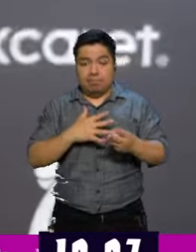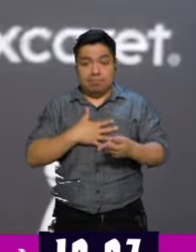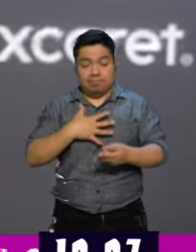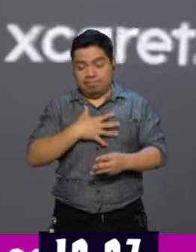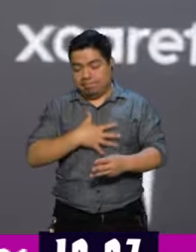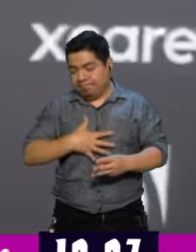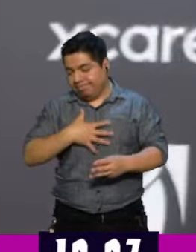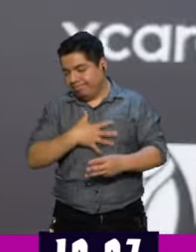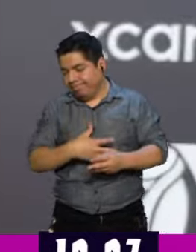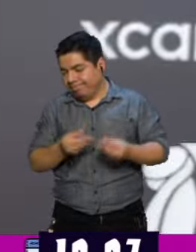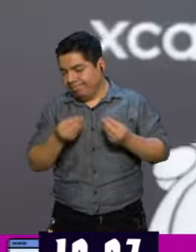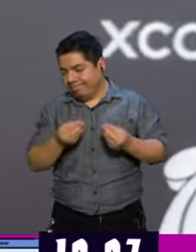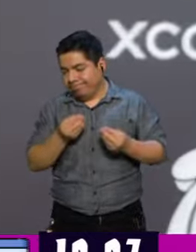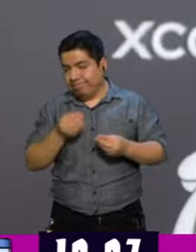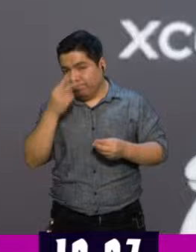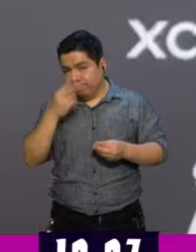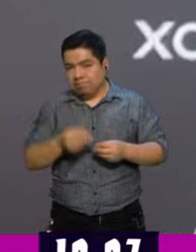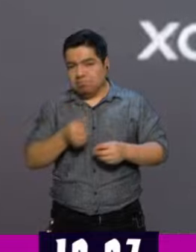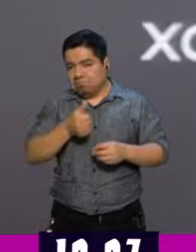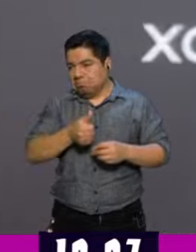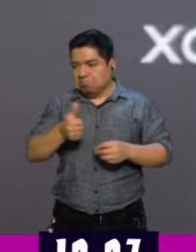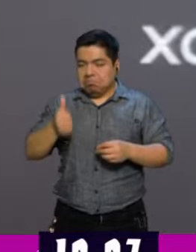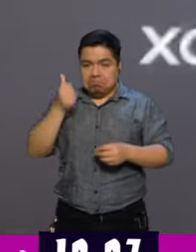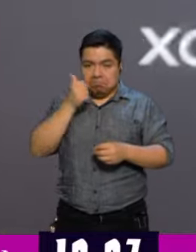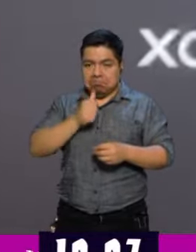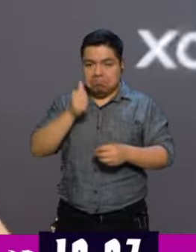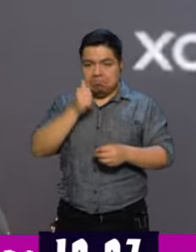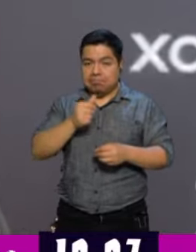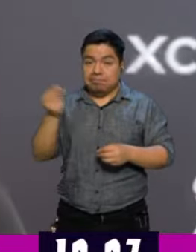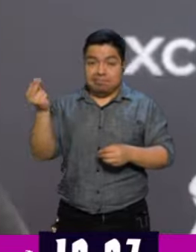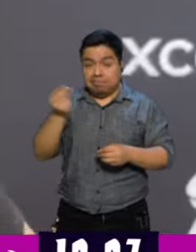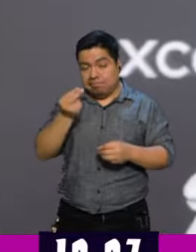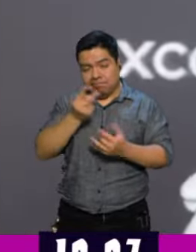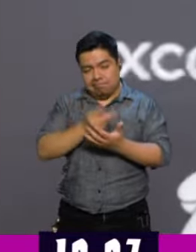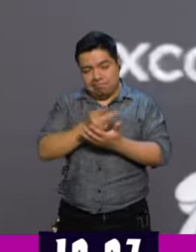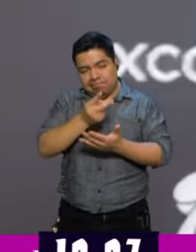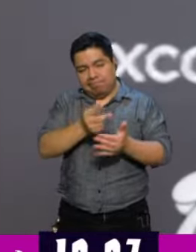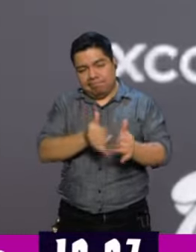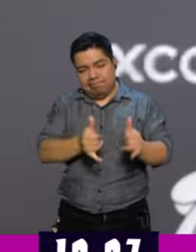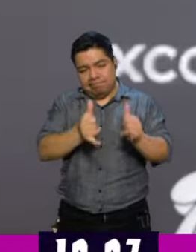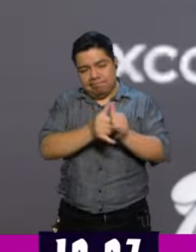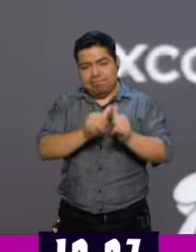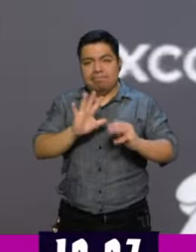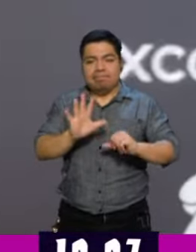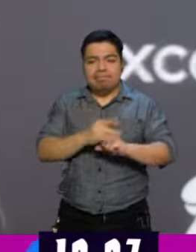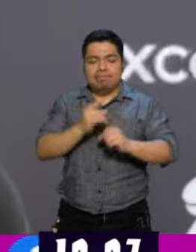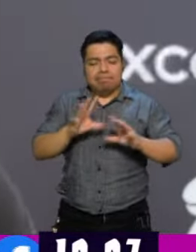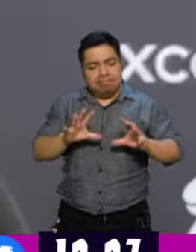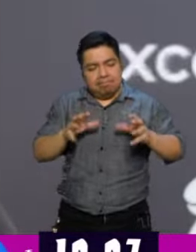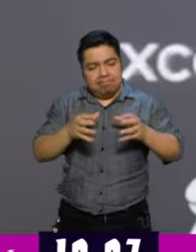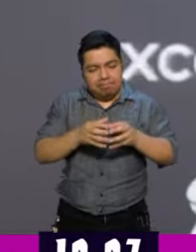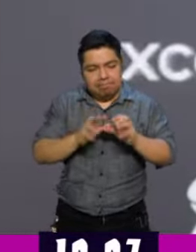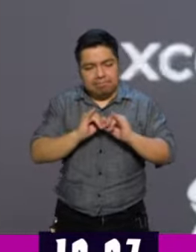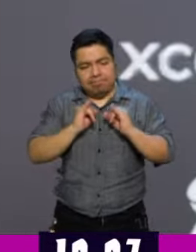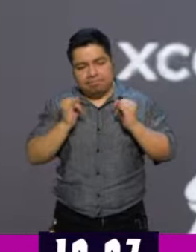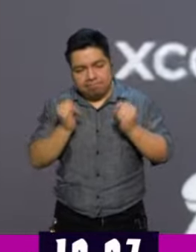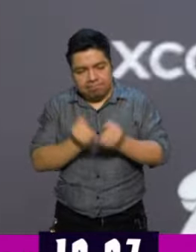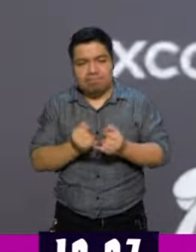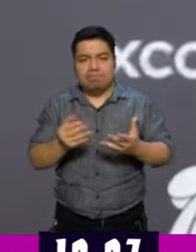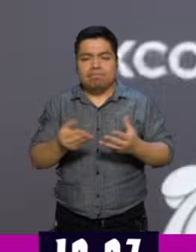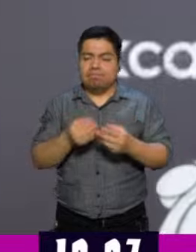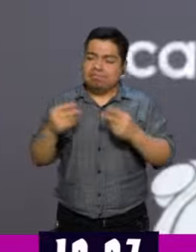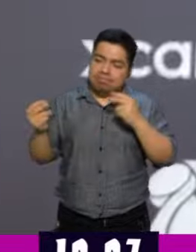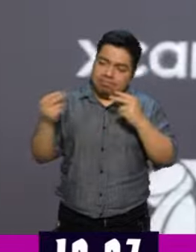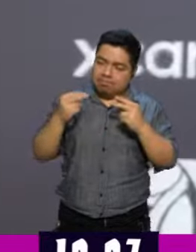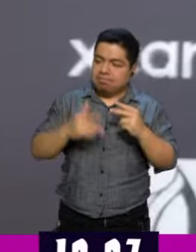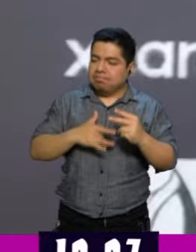premios Platino. Creo que cada vez necesitamos más razones para juntarnos, para escucharnos, para vernos, para saber qué está sucediendo